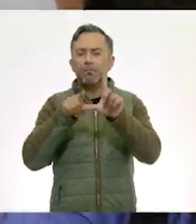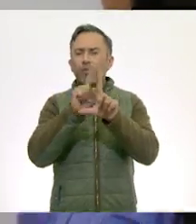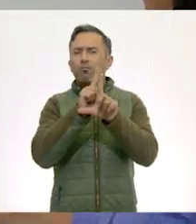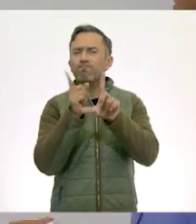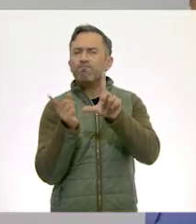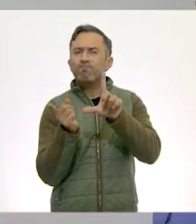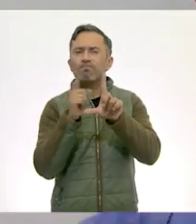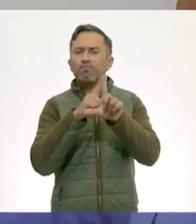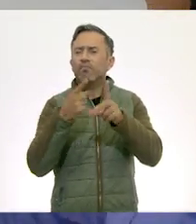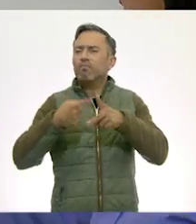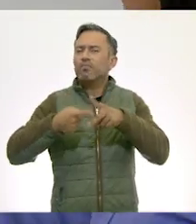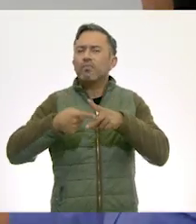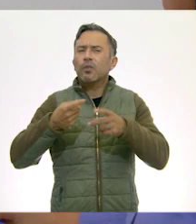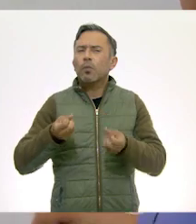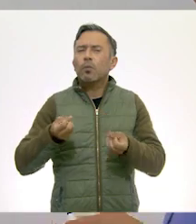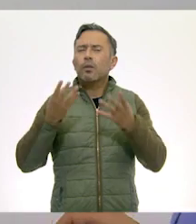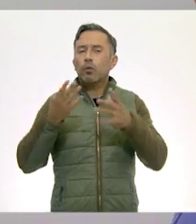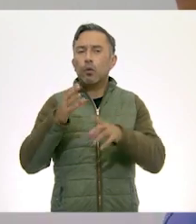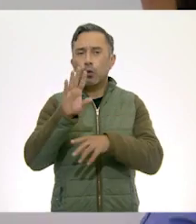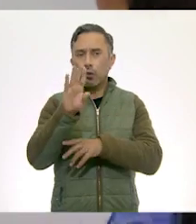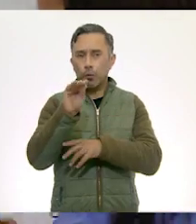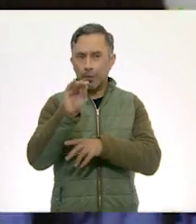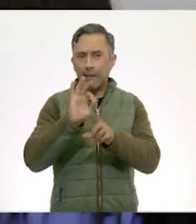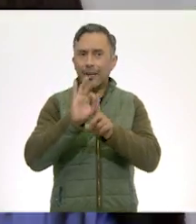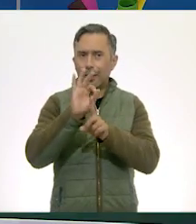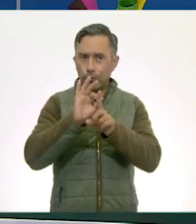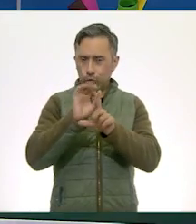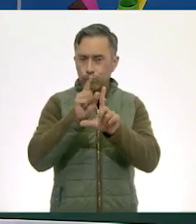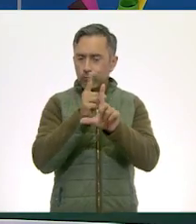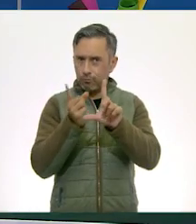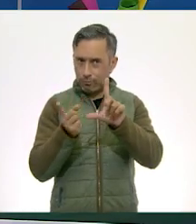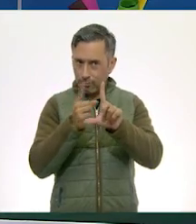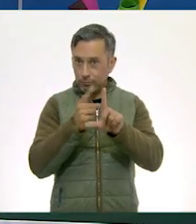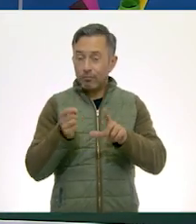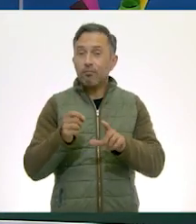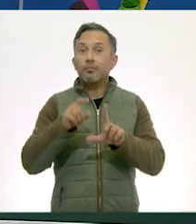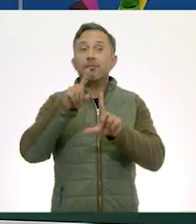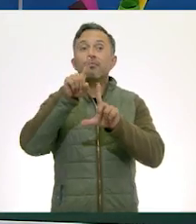grados. 90 grados, ¿verdad? Los ángulos rectos entonces miden